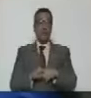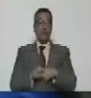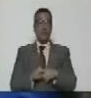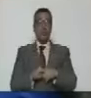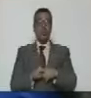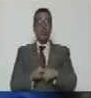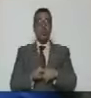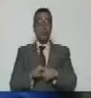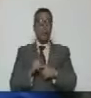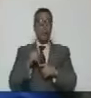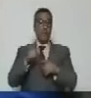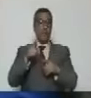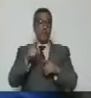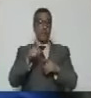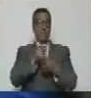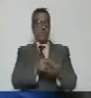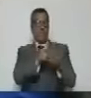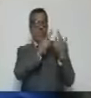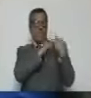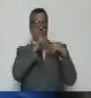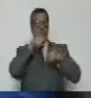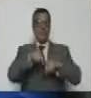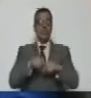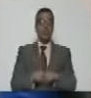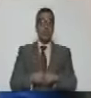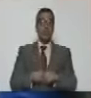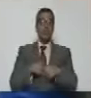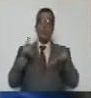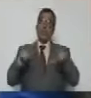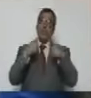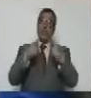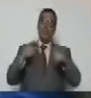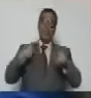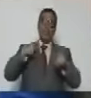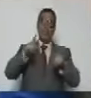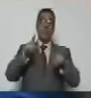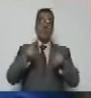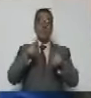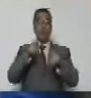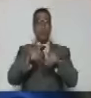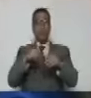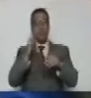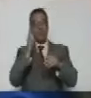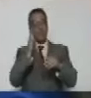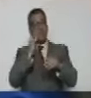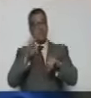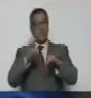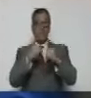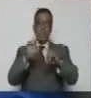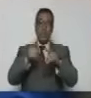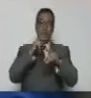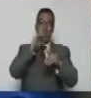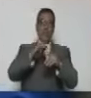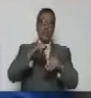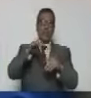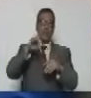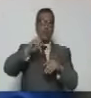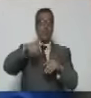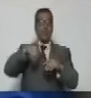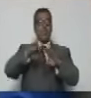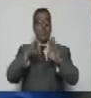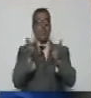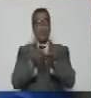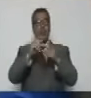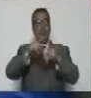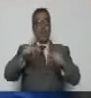las generaciones, somos corresponsables y si celebramos a la madre tierra, si celebramos a la Pachamama, debemos